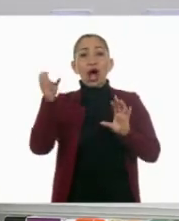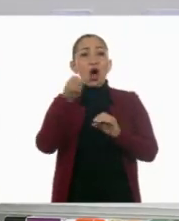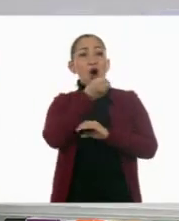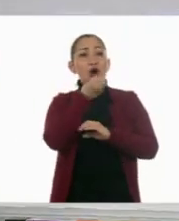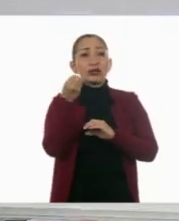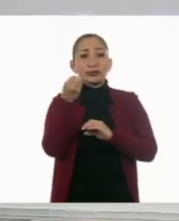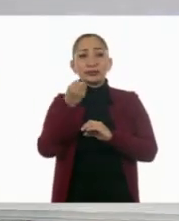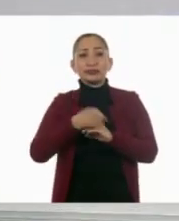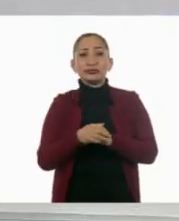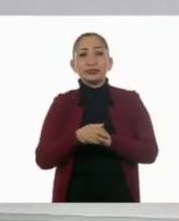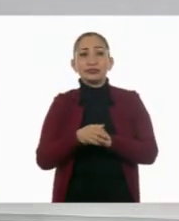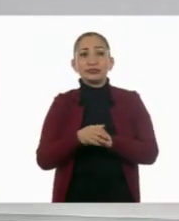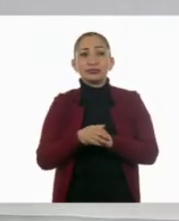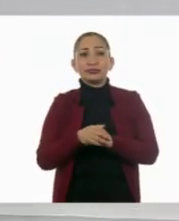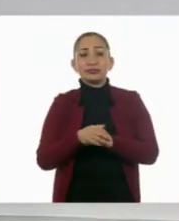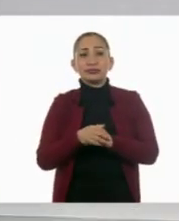acomodarlo